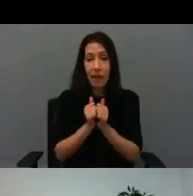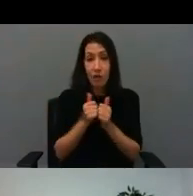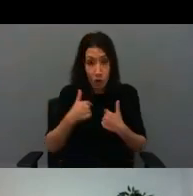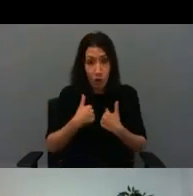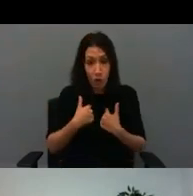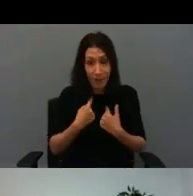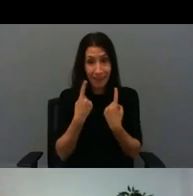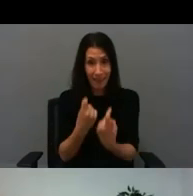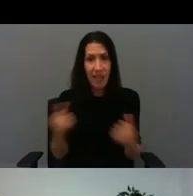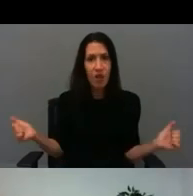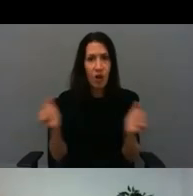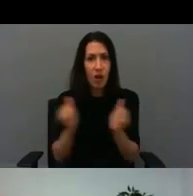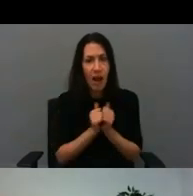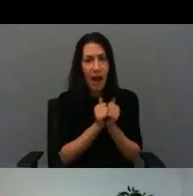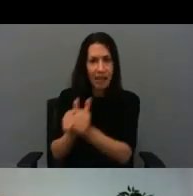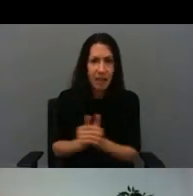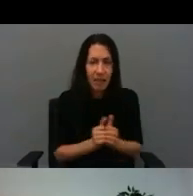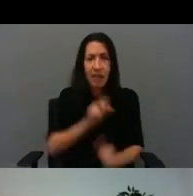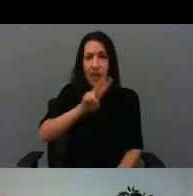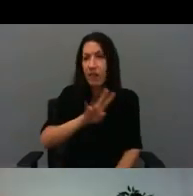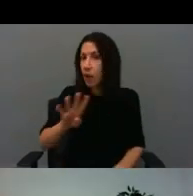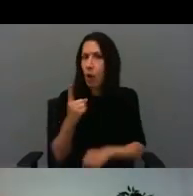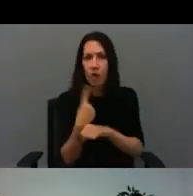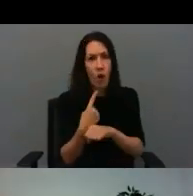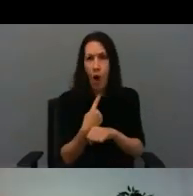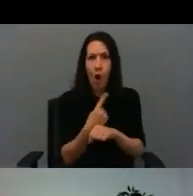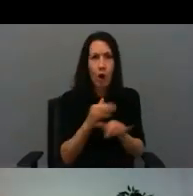acuerdo. Muy de acuerdo.